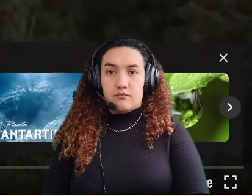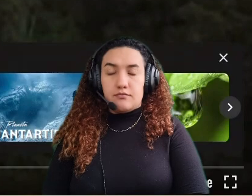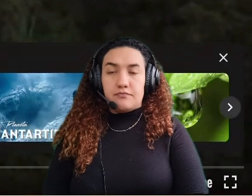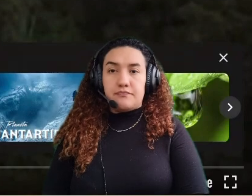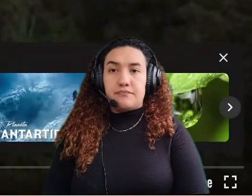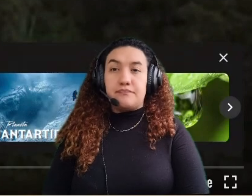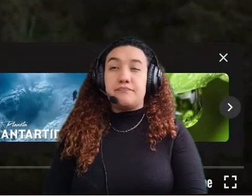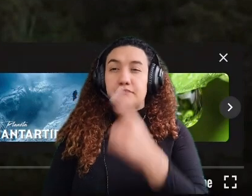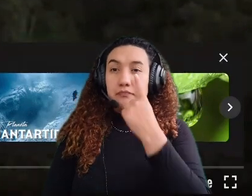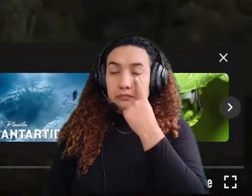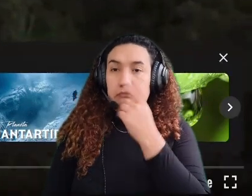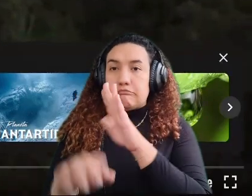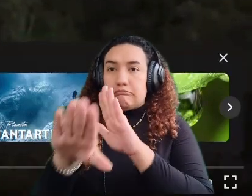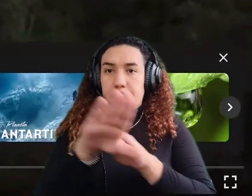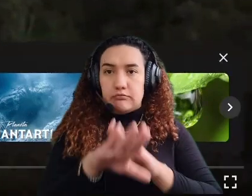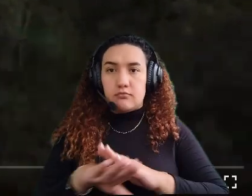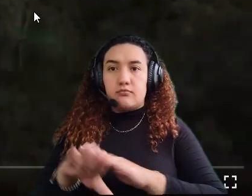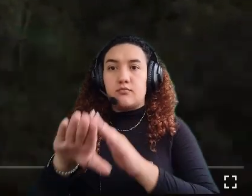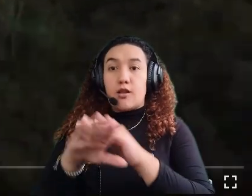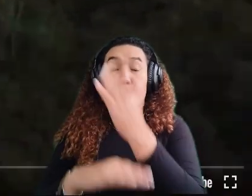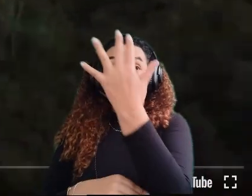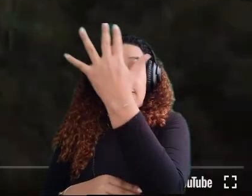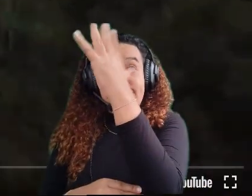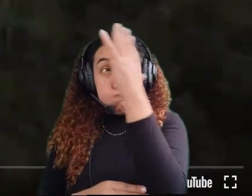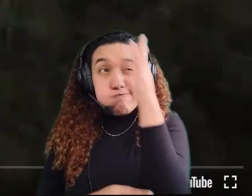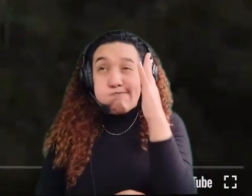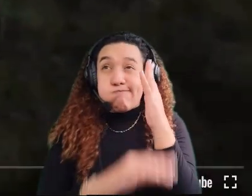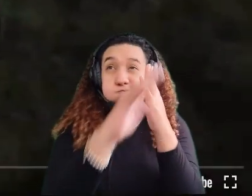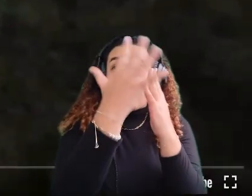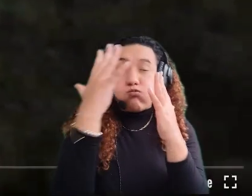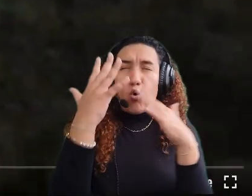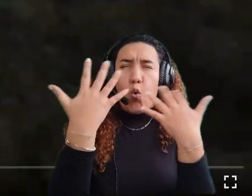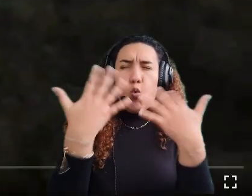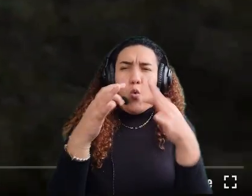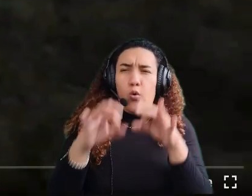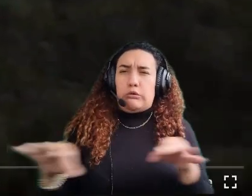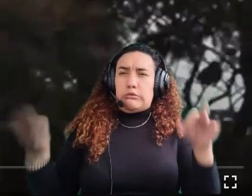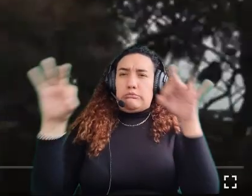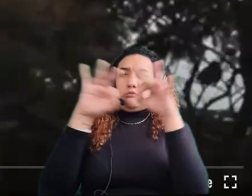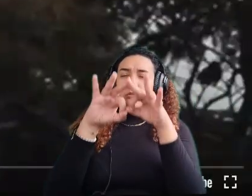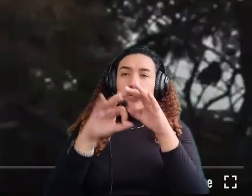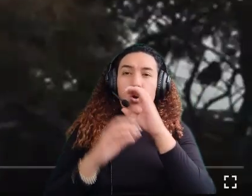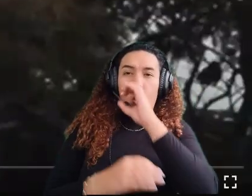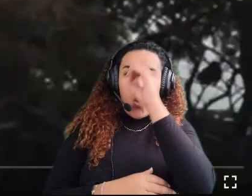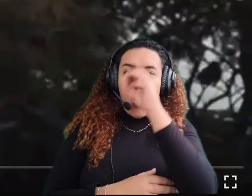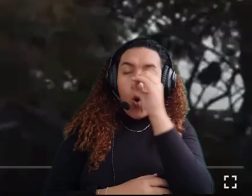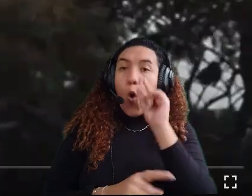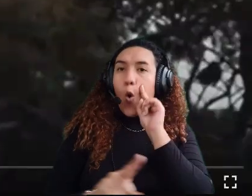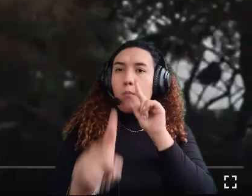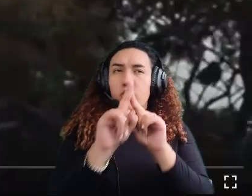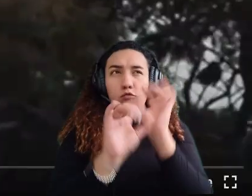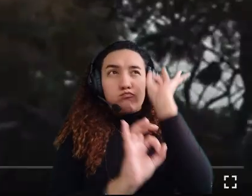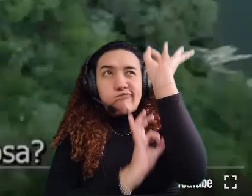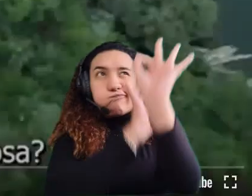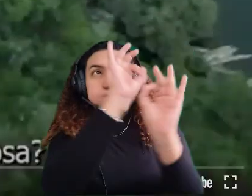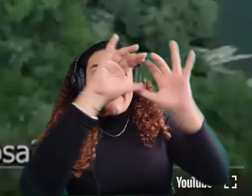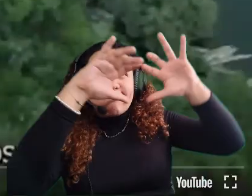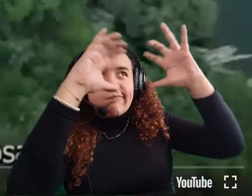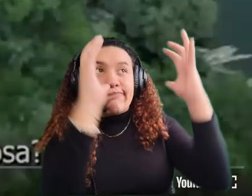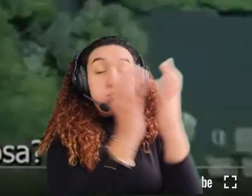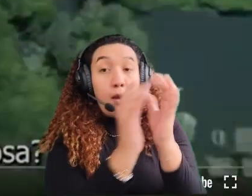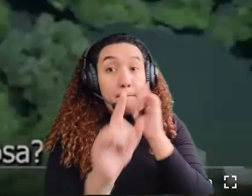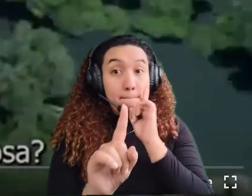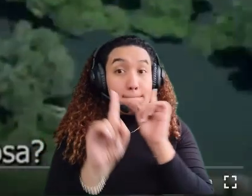proyectar. Los bosques son una fuente muy importante de oxígeno para preservar la vida del planeta Tierra.